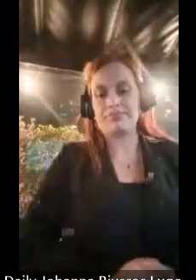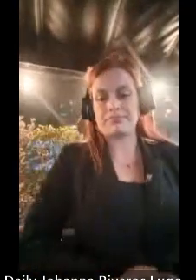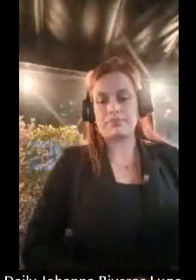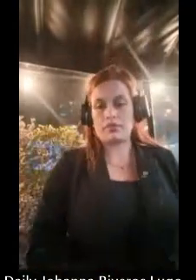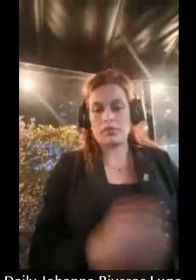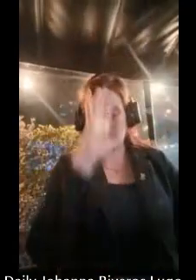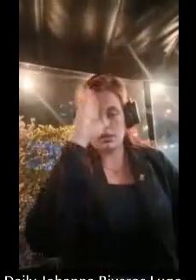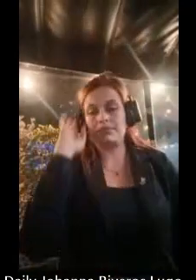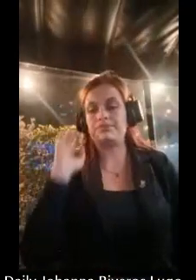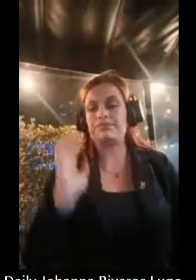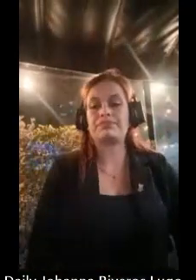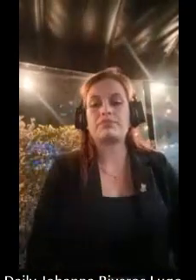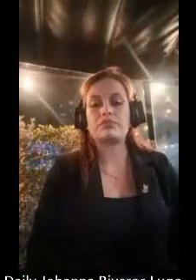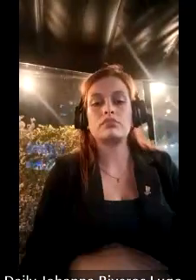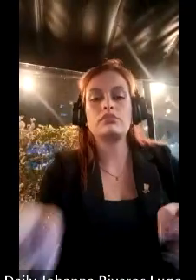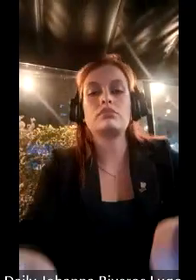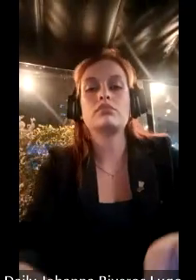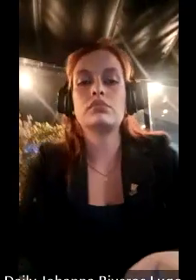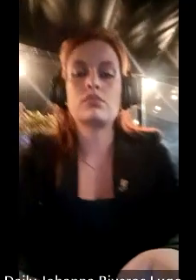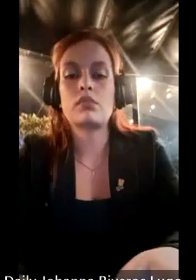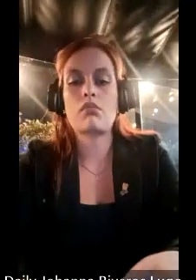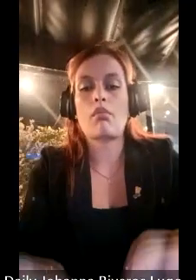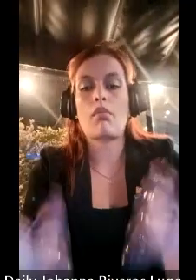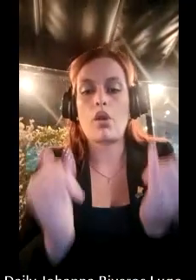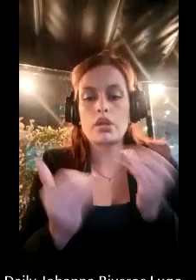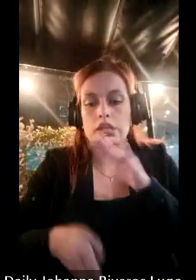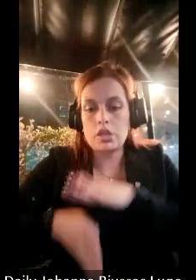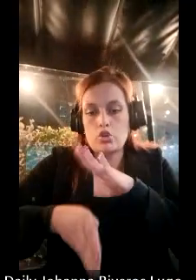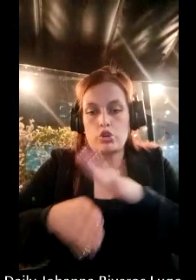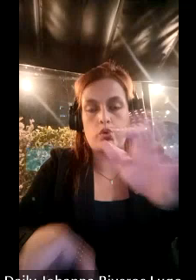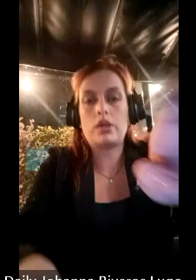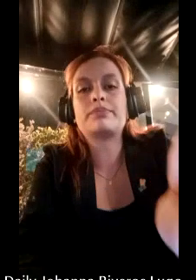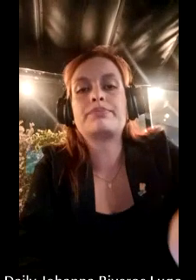Listo, vamos a continuar con